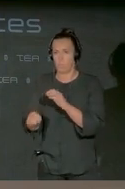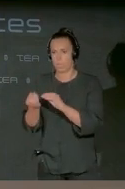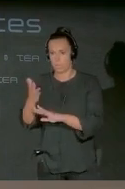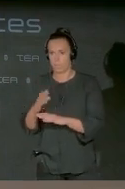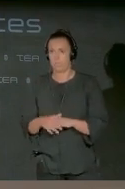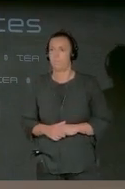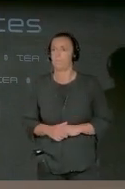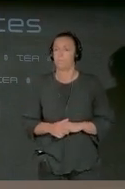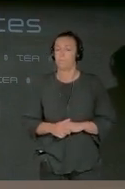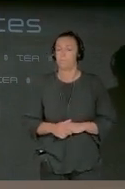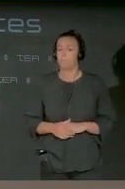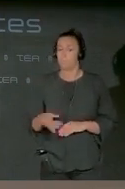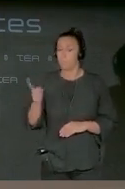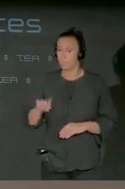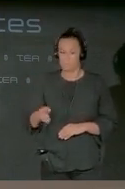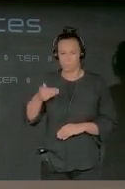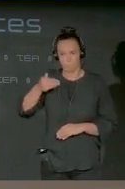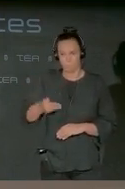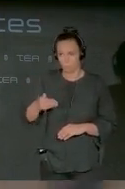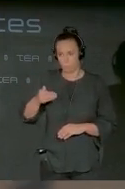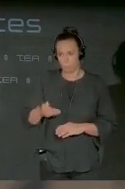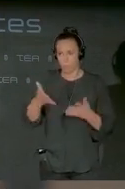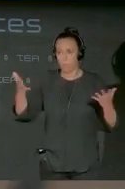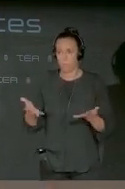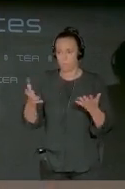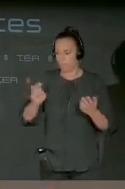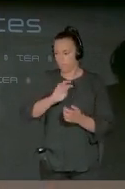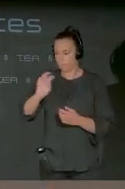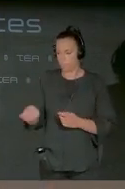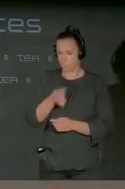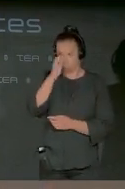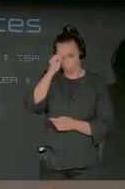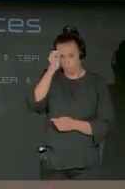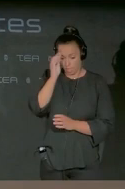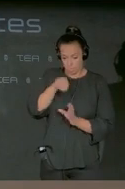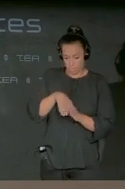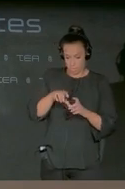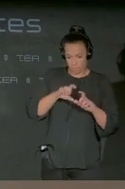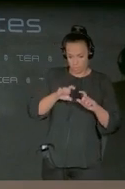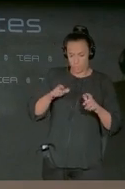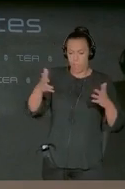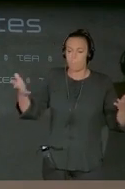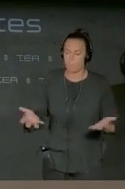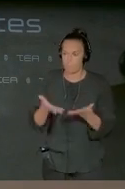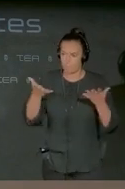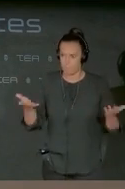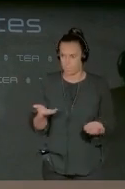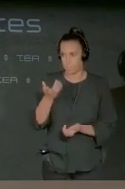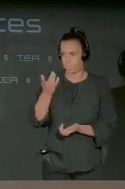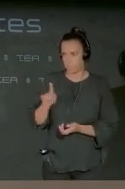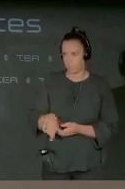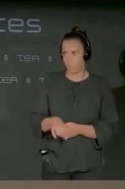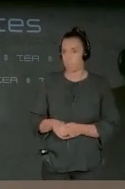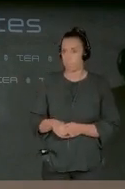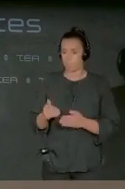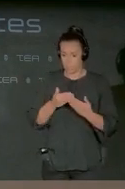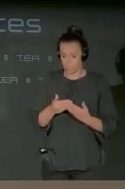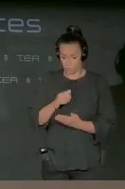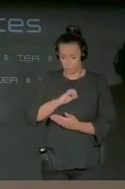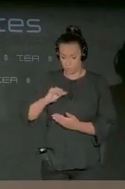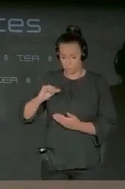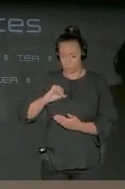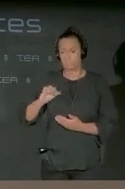es imprescindible fomentar la diversidad cultural que se origina en las pequeñas empresas del mundo del videojuego. Estos estudios independientes colaboran en mayor